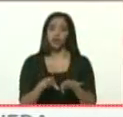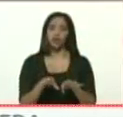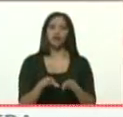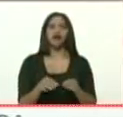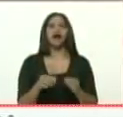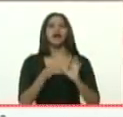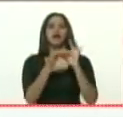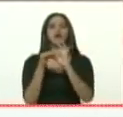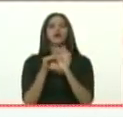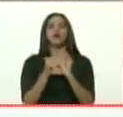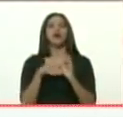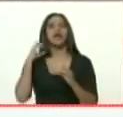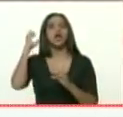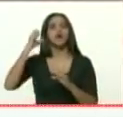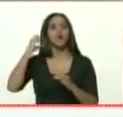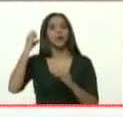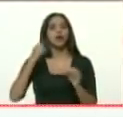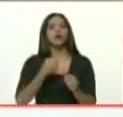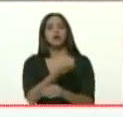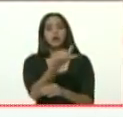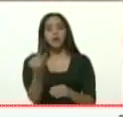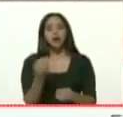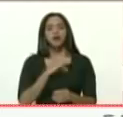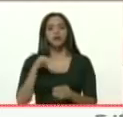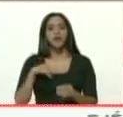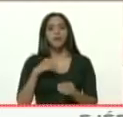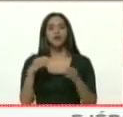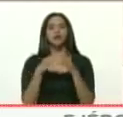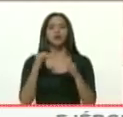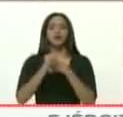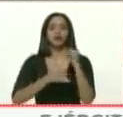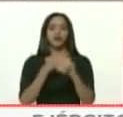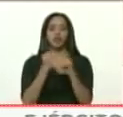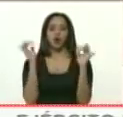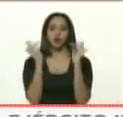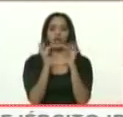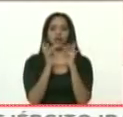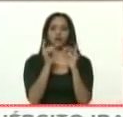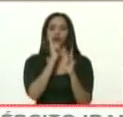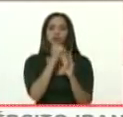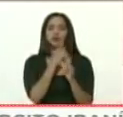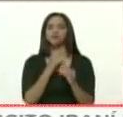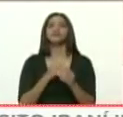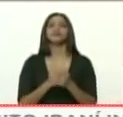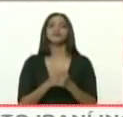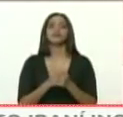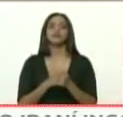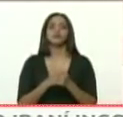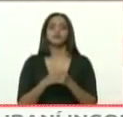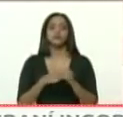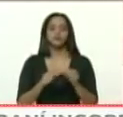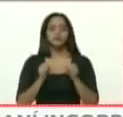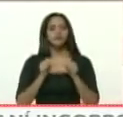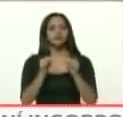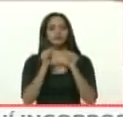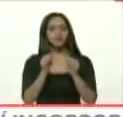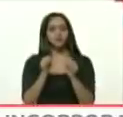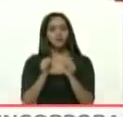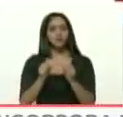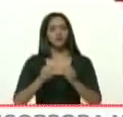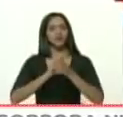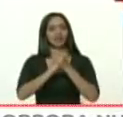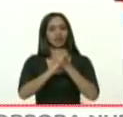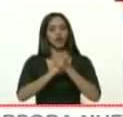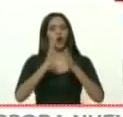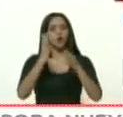Unión Europea y demás actores del Grupo Internacional de Contacto, como se le denomina, a mantener canales veraces y confiables que